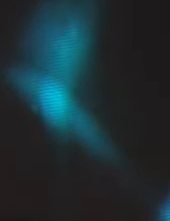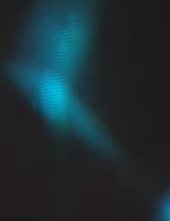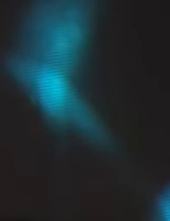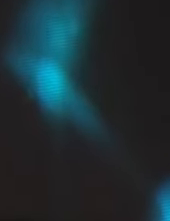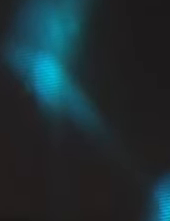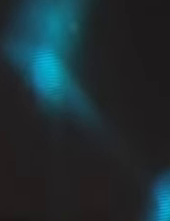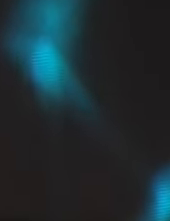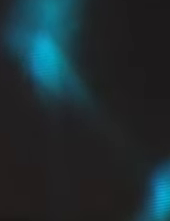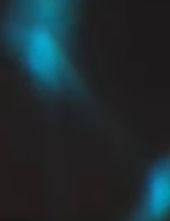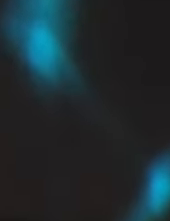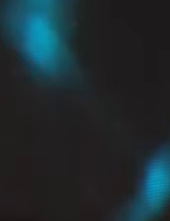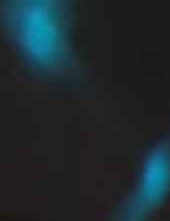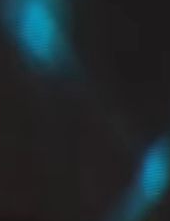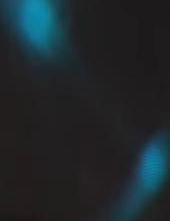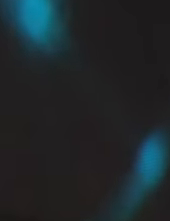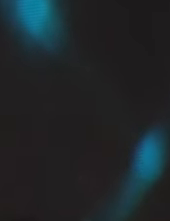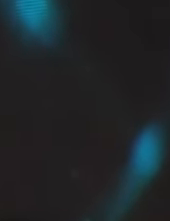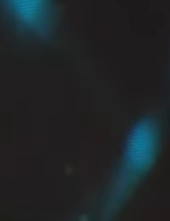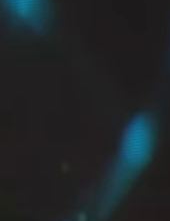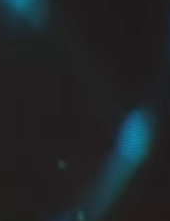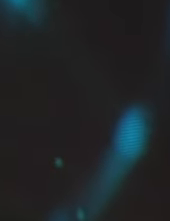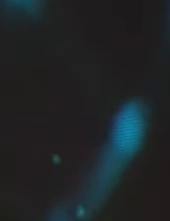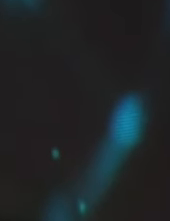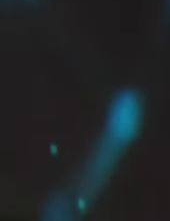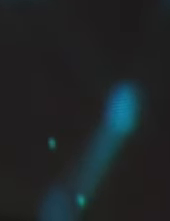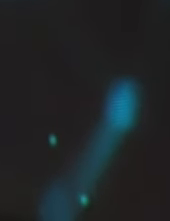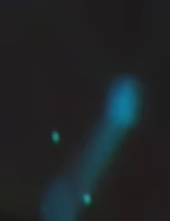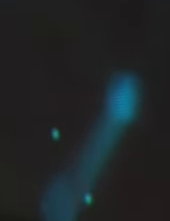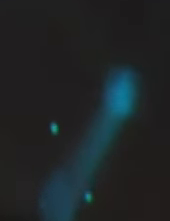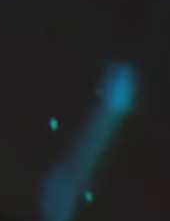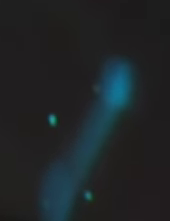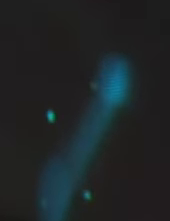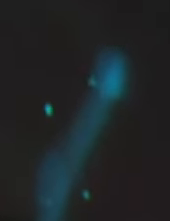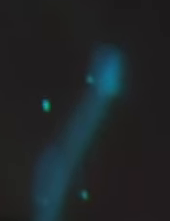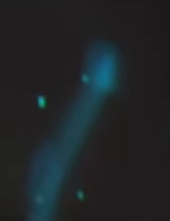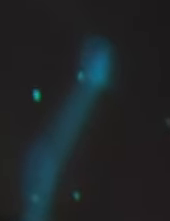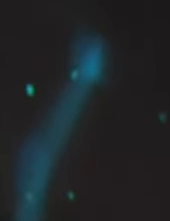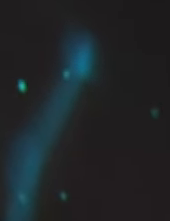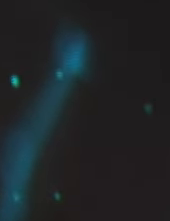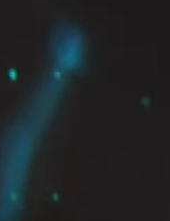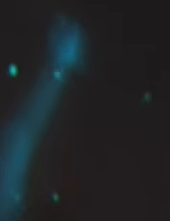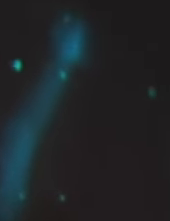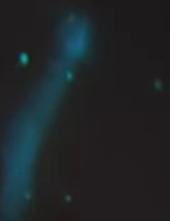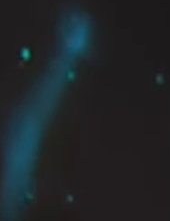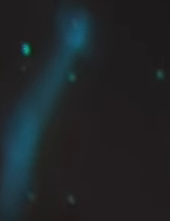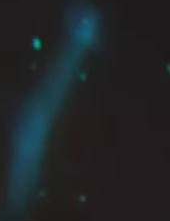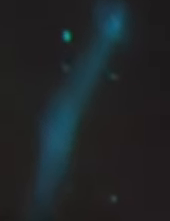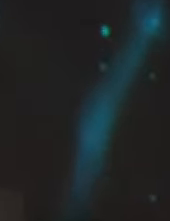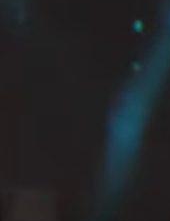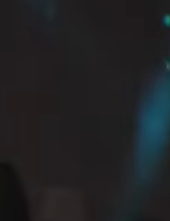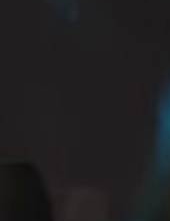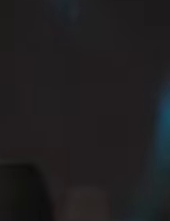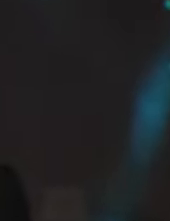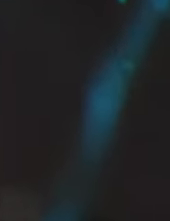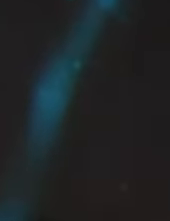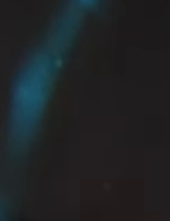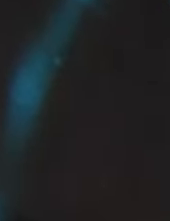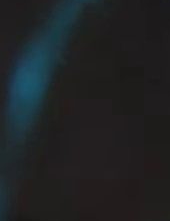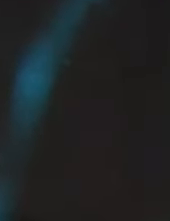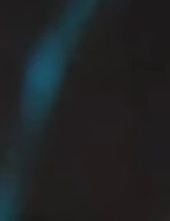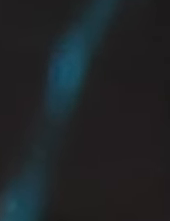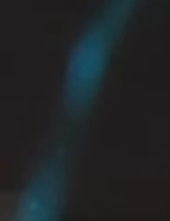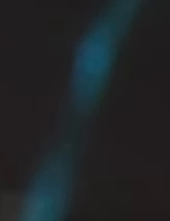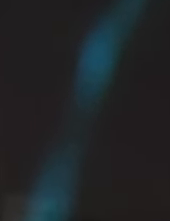siguiente es chileno y tiene tantas ganas de estar este escenario que de hecho ya se coló en algunas de las láminas que presentó